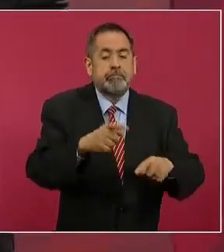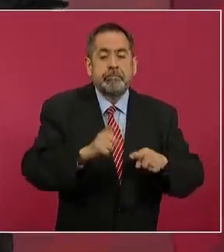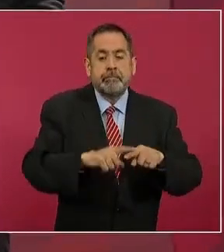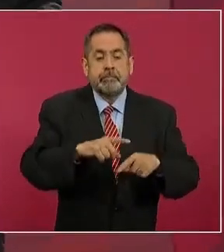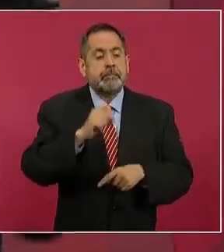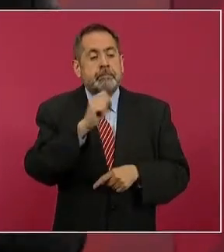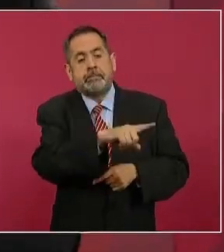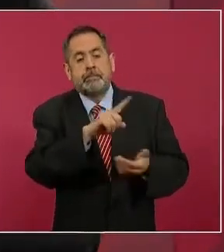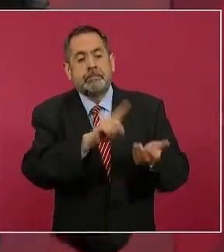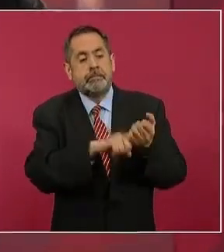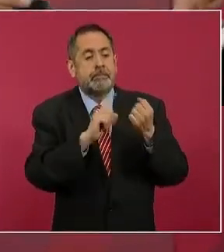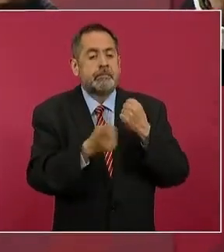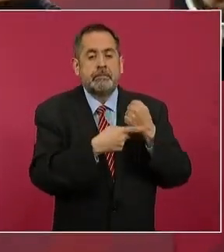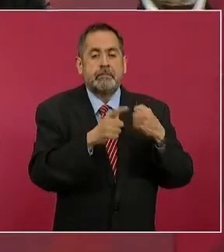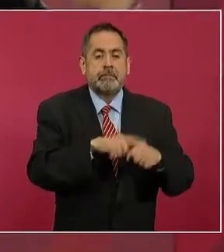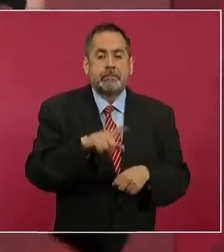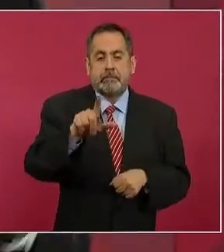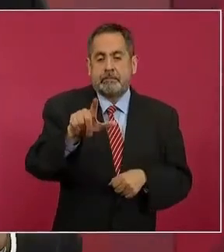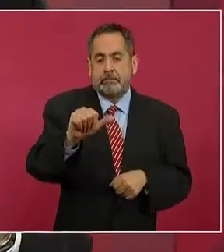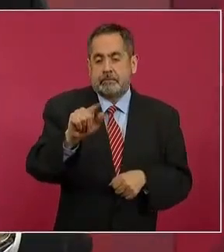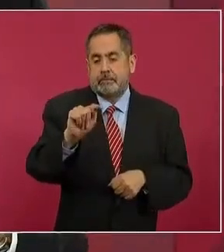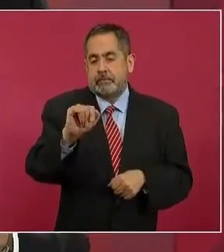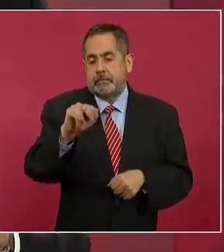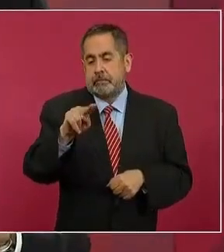en este caso de Latinos. ¿Cómo